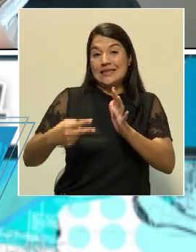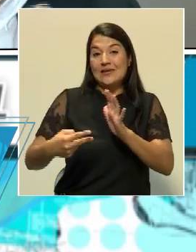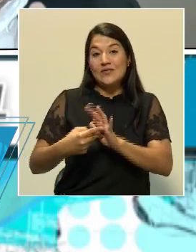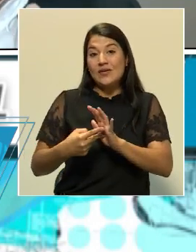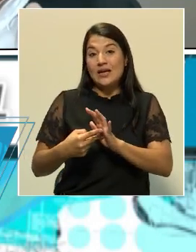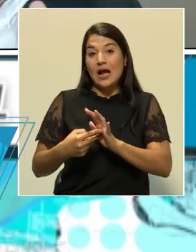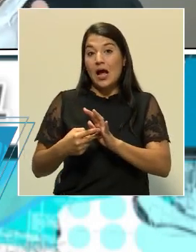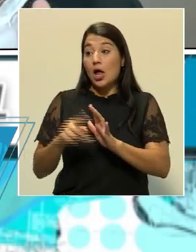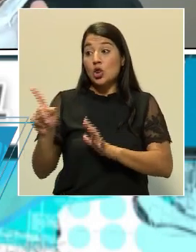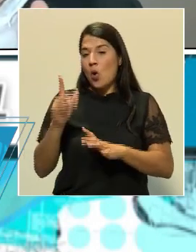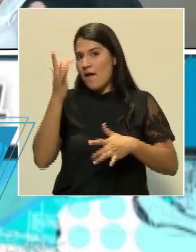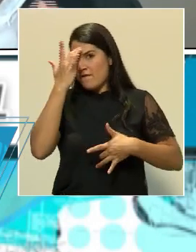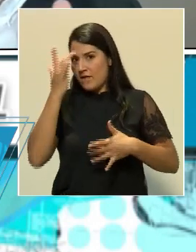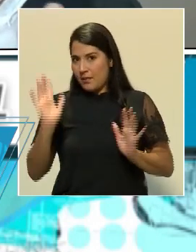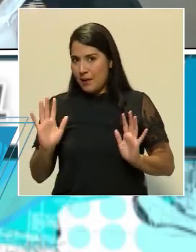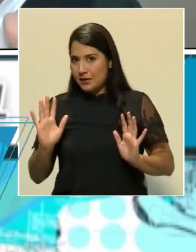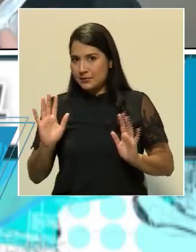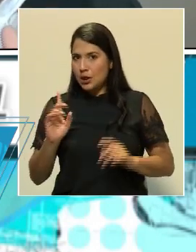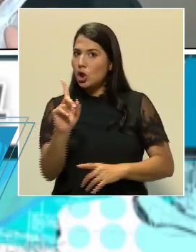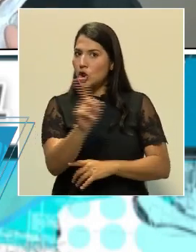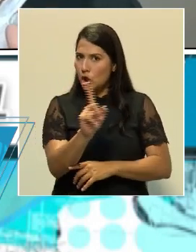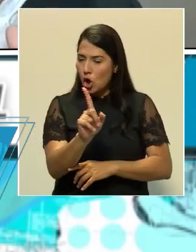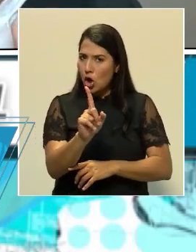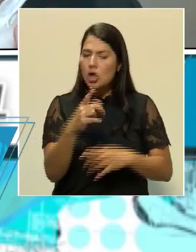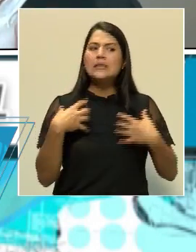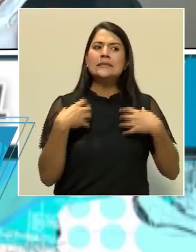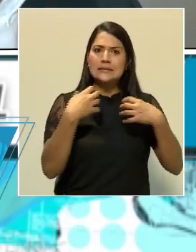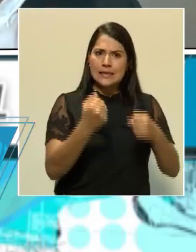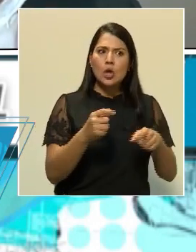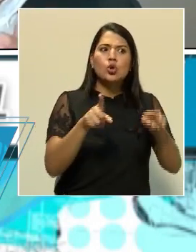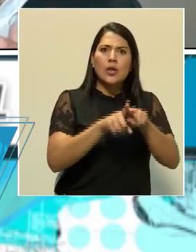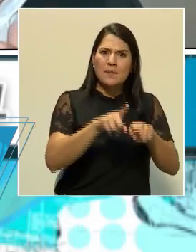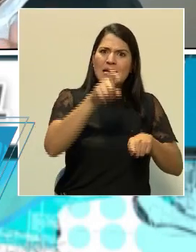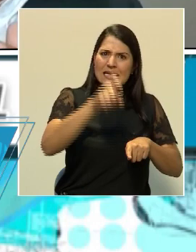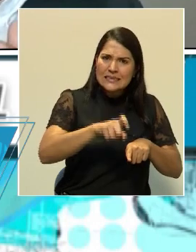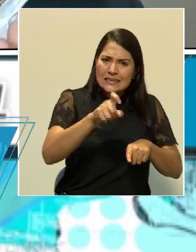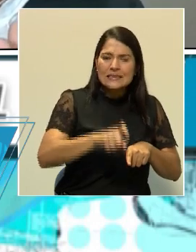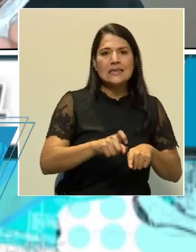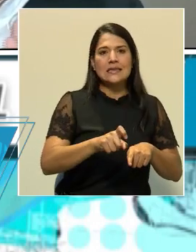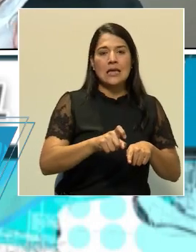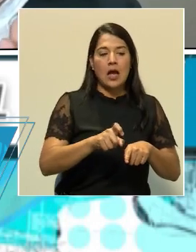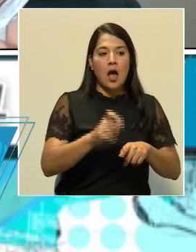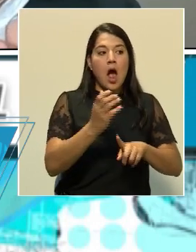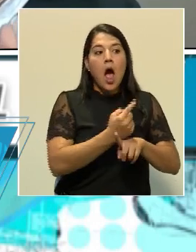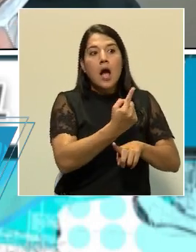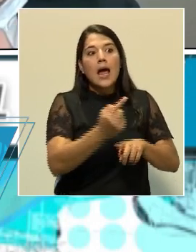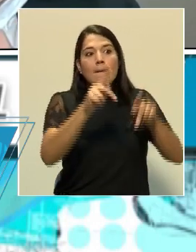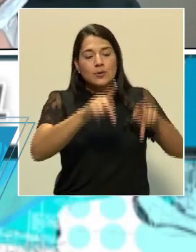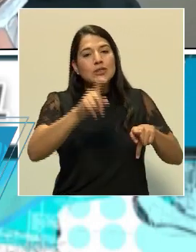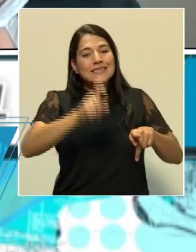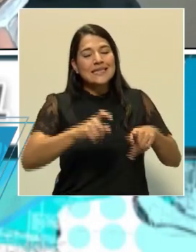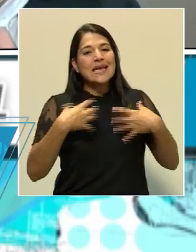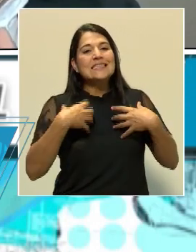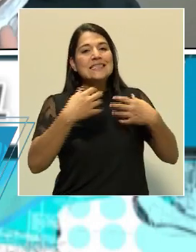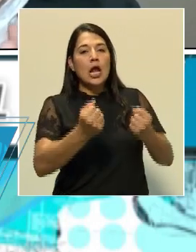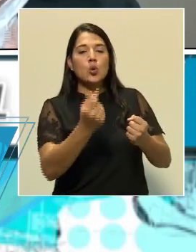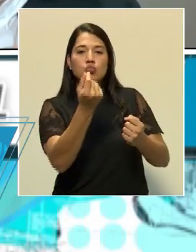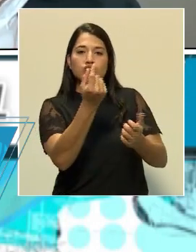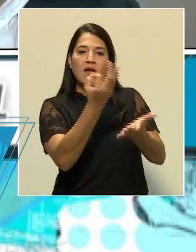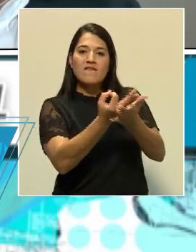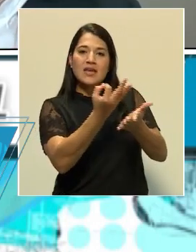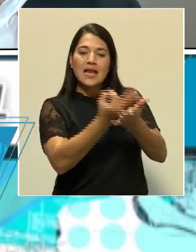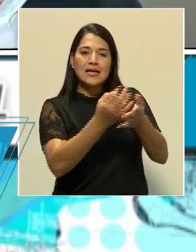sin enfermarse, también la salud necesita tener una salud financiera y necesita tener